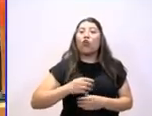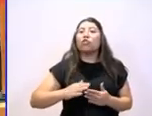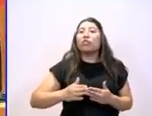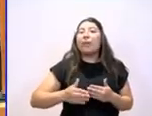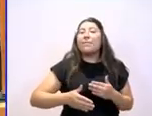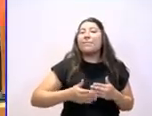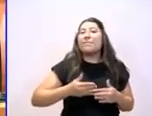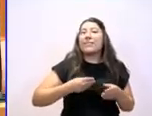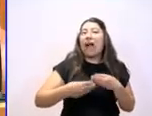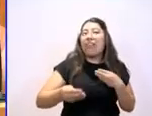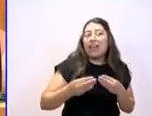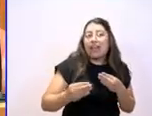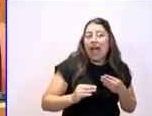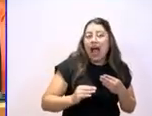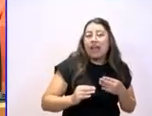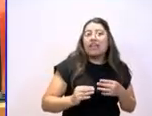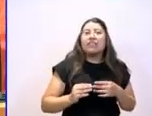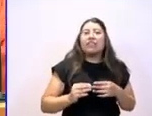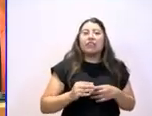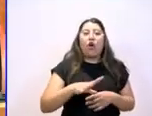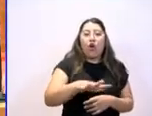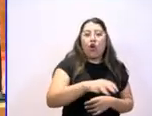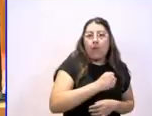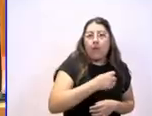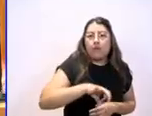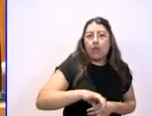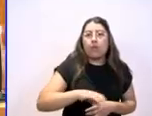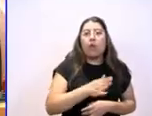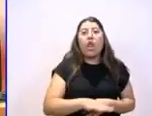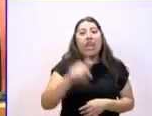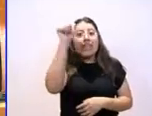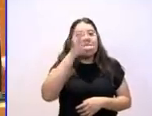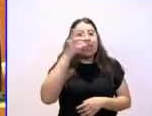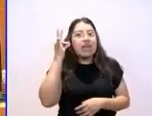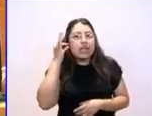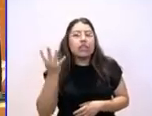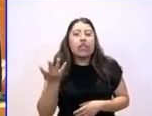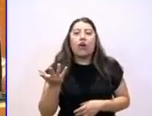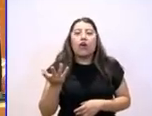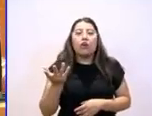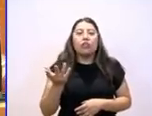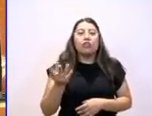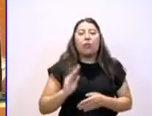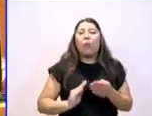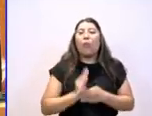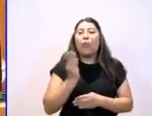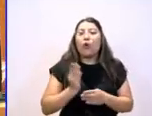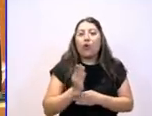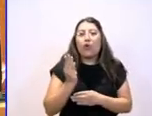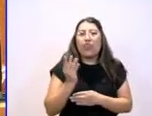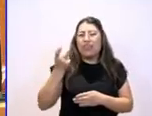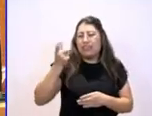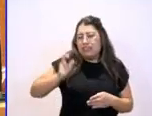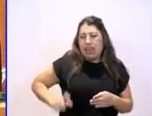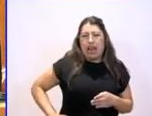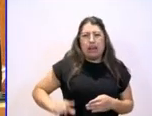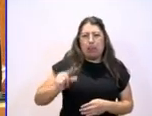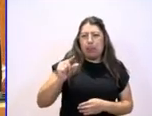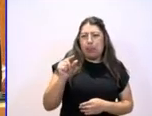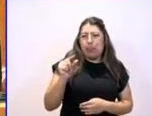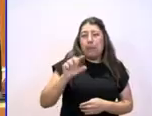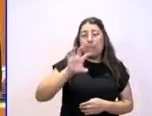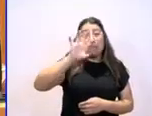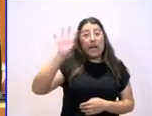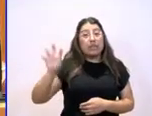tenemos derecho a producir con niños y niñas en ocasiones, tenemos derecho a producir a bajos salarios en otros países y,